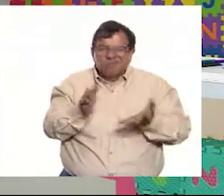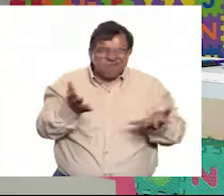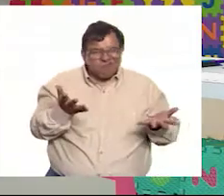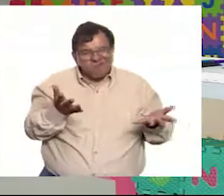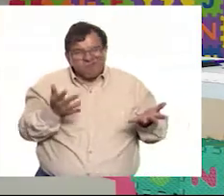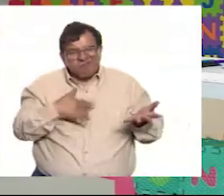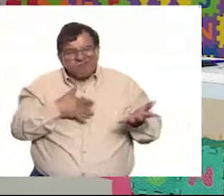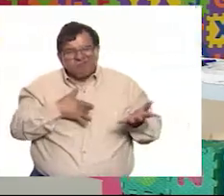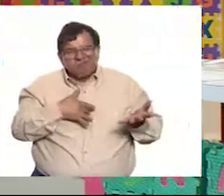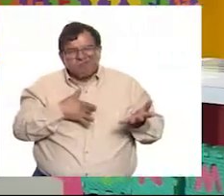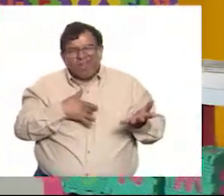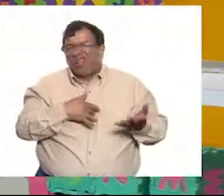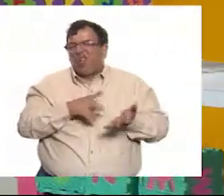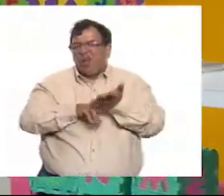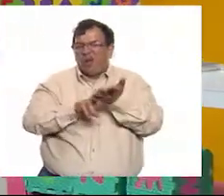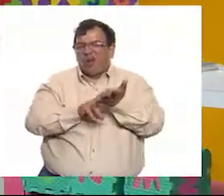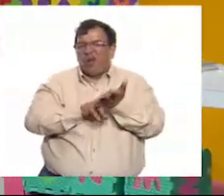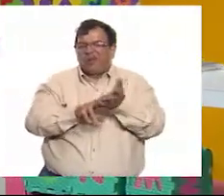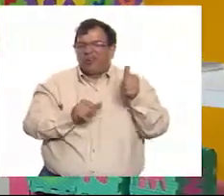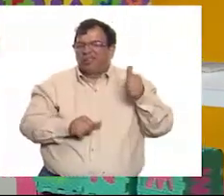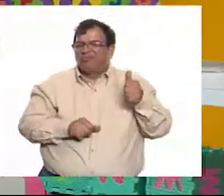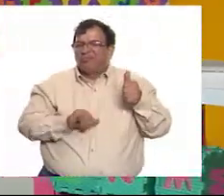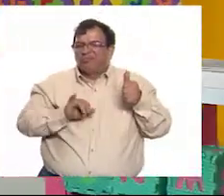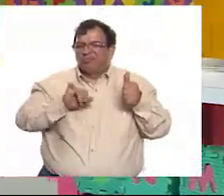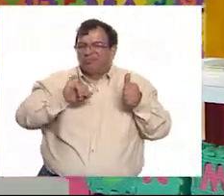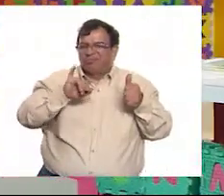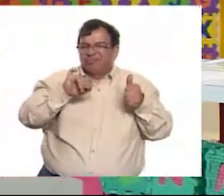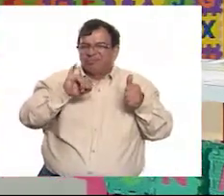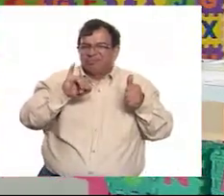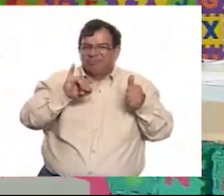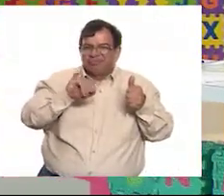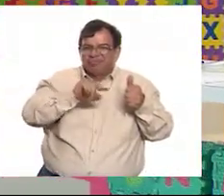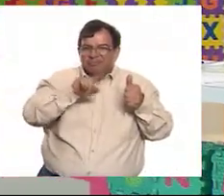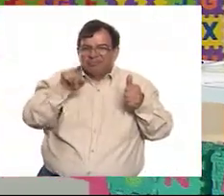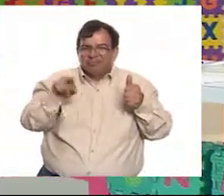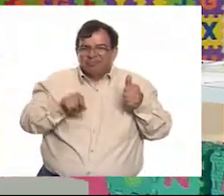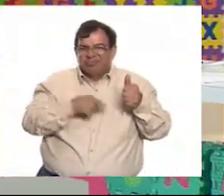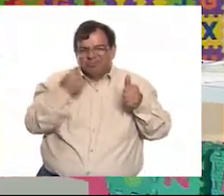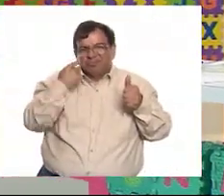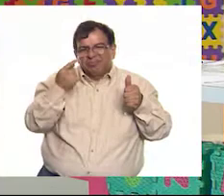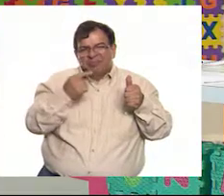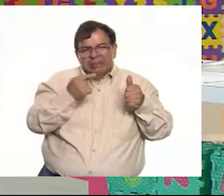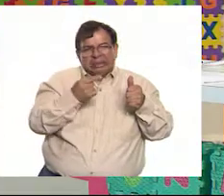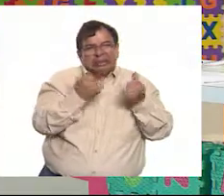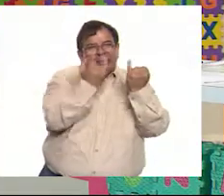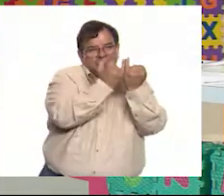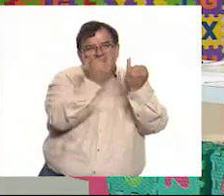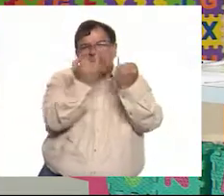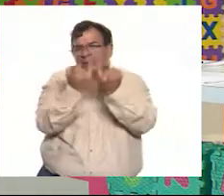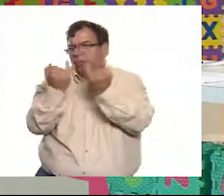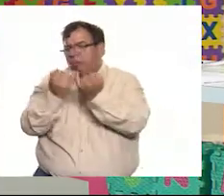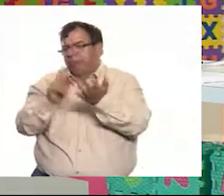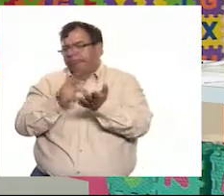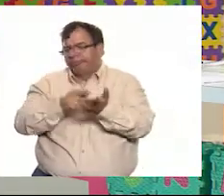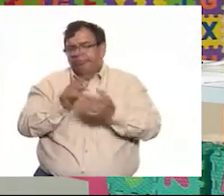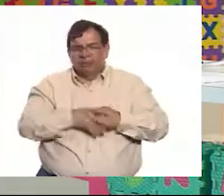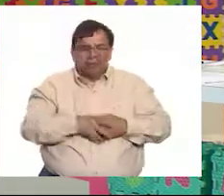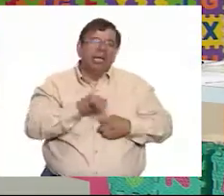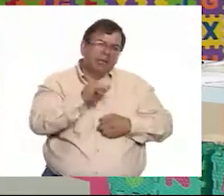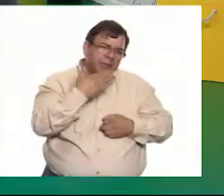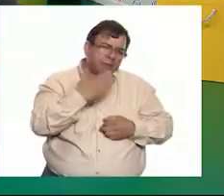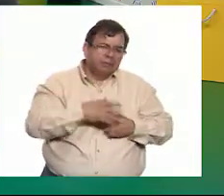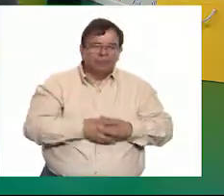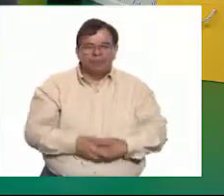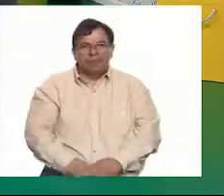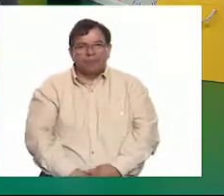piensan? Yo creo que un color verde, porque creo que sí me quedó bastante claro que tiene que ver con las repeticiones. Creo que sí. Así es,